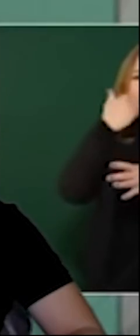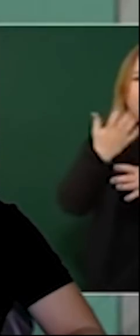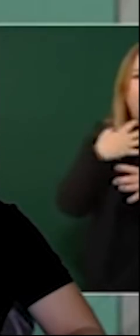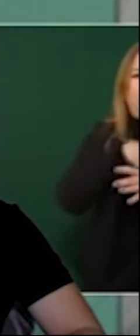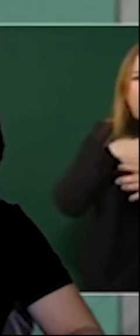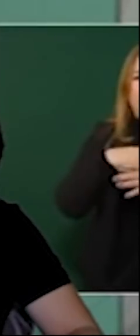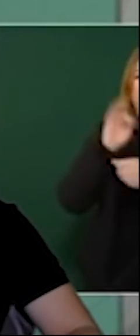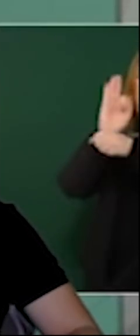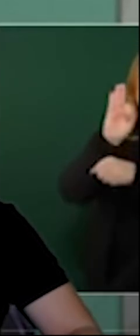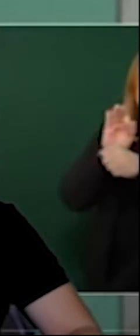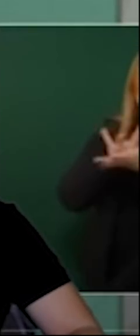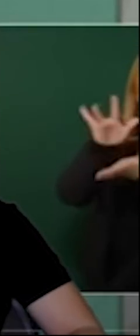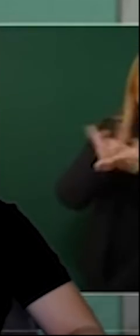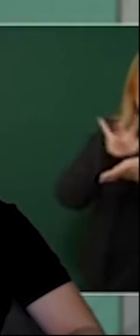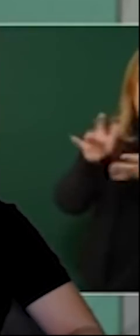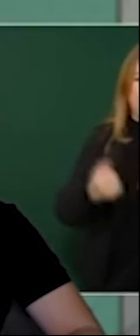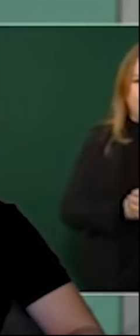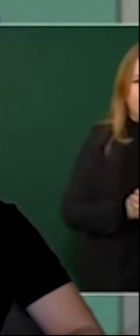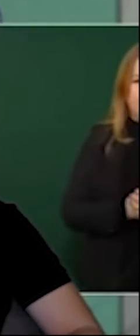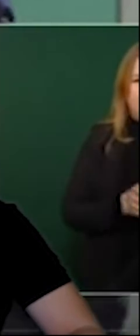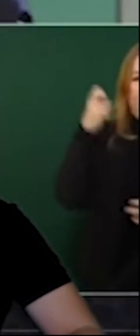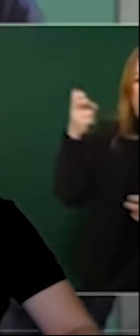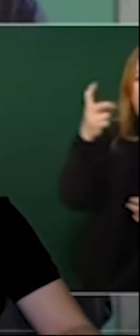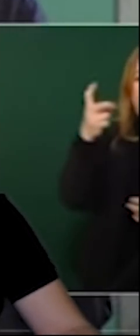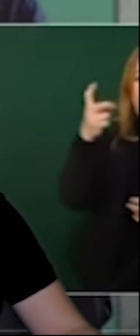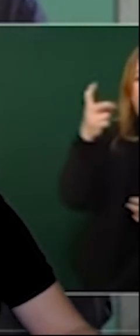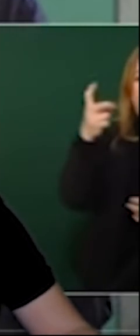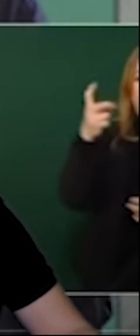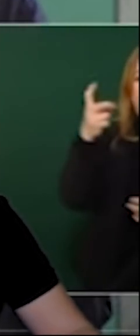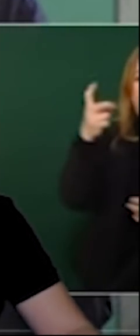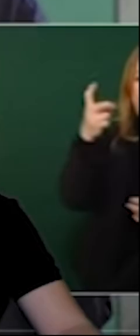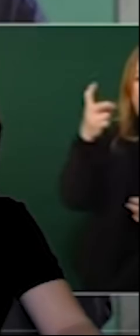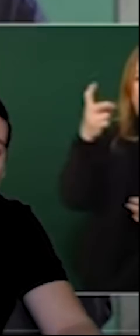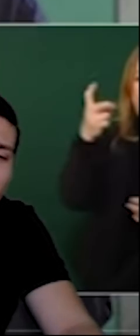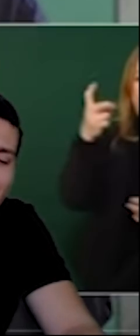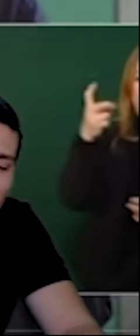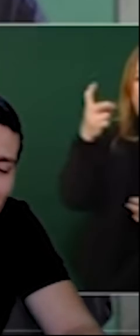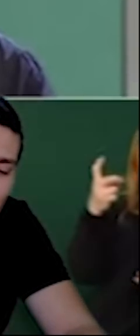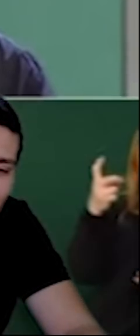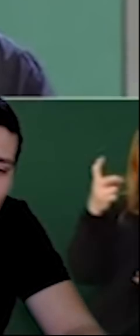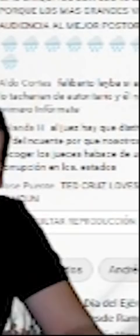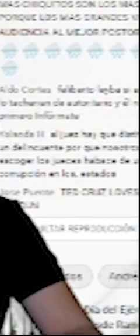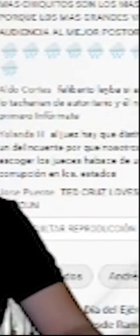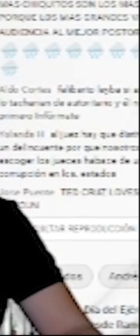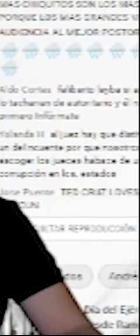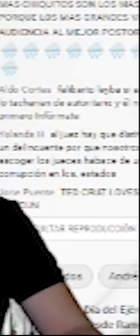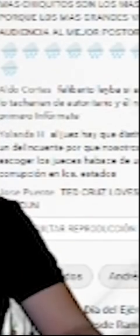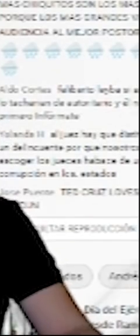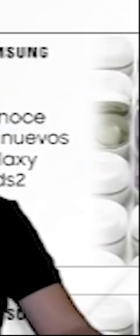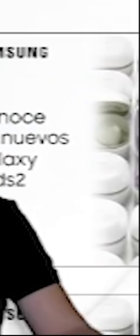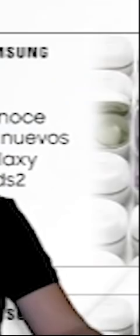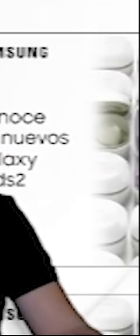estas declaraciones. Y es completamente cierto, familia, pues quienes están apoyando este